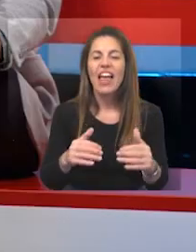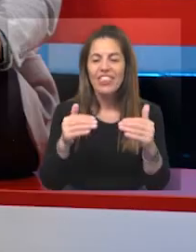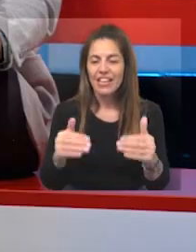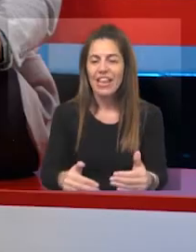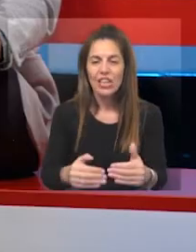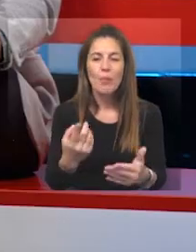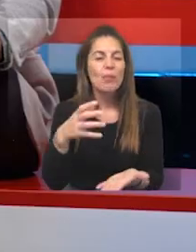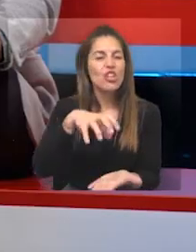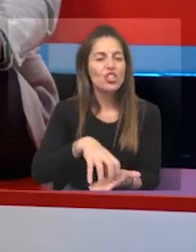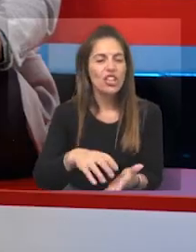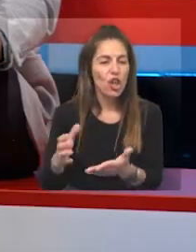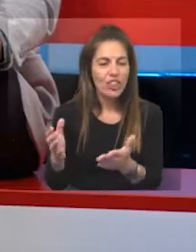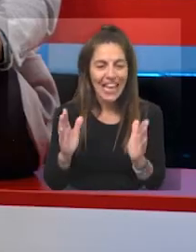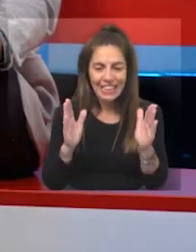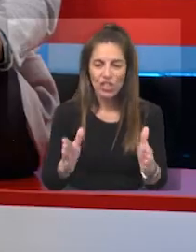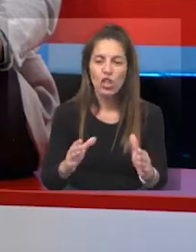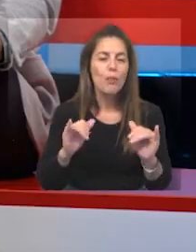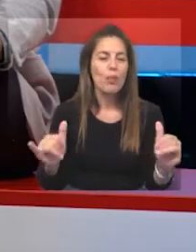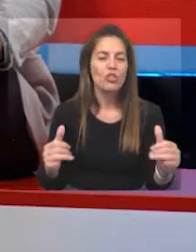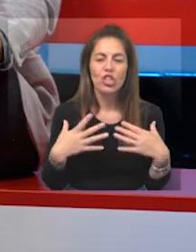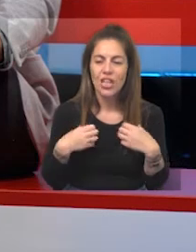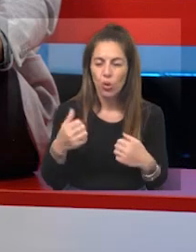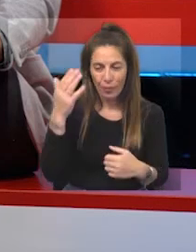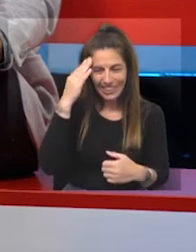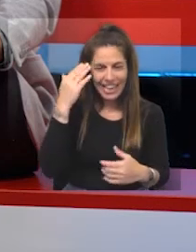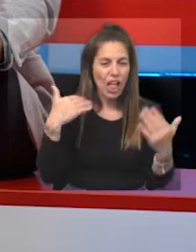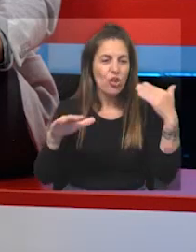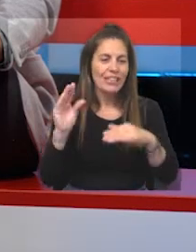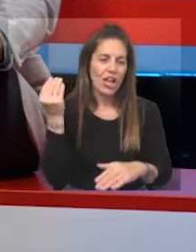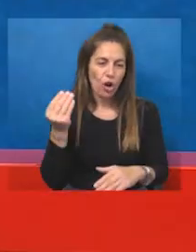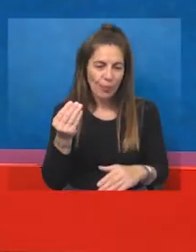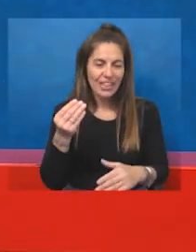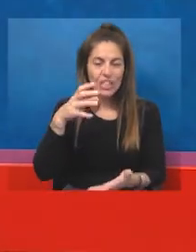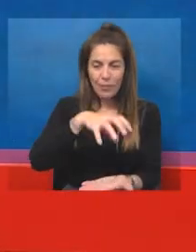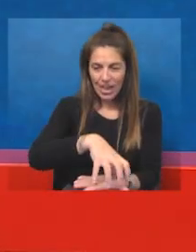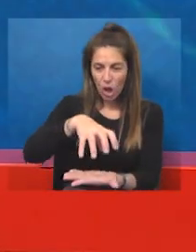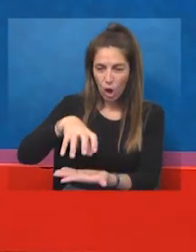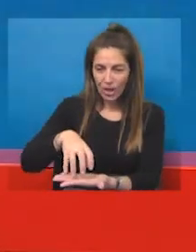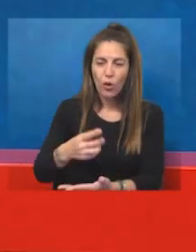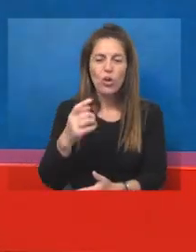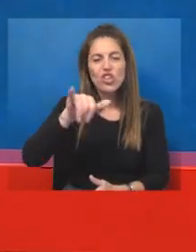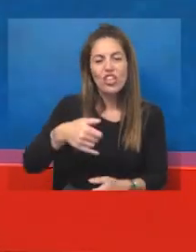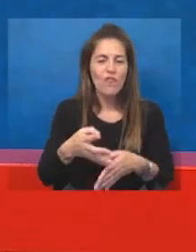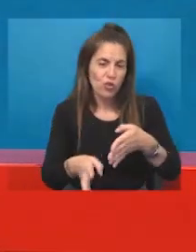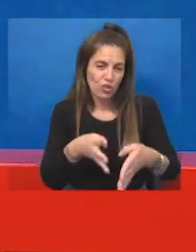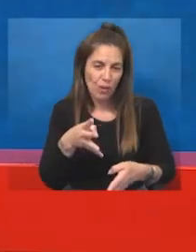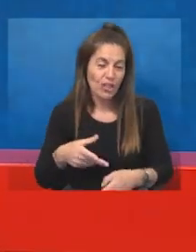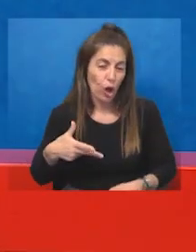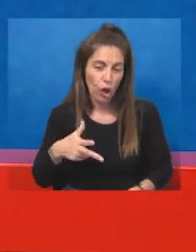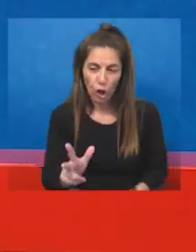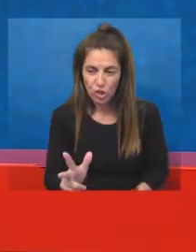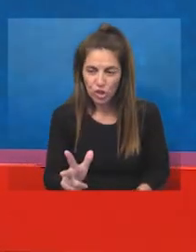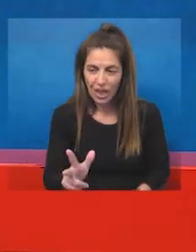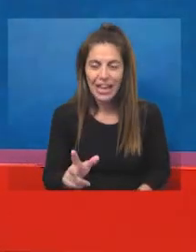primeros centros de atención y de promoción en la Salud Mental de adolescentes y jóvenes que se van a localizar eh uno ya está en funcionamiento en Rocha